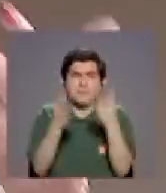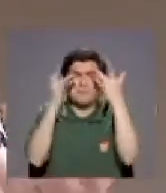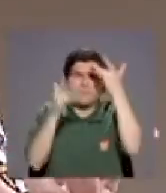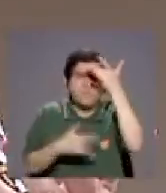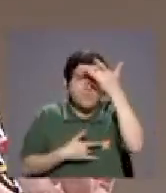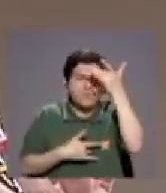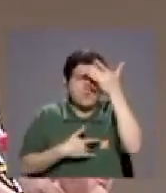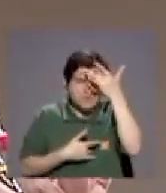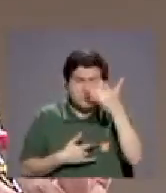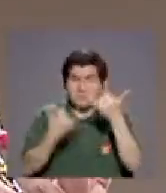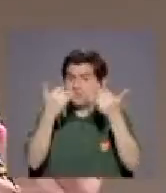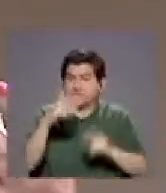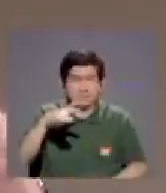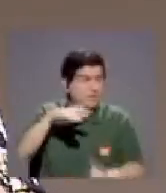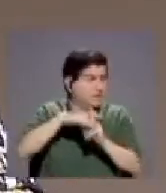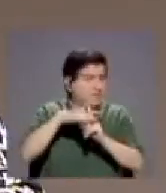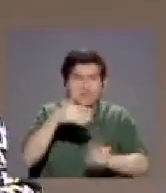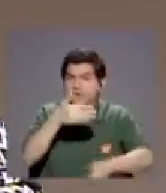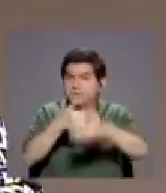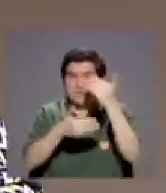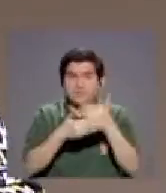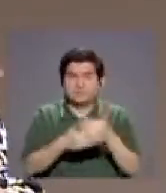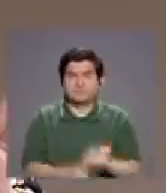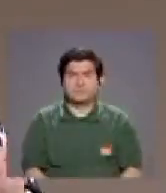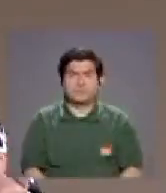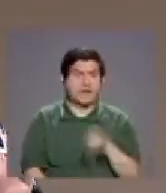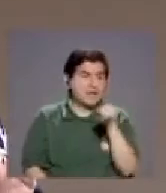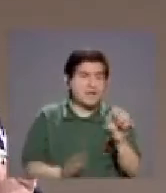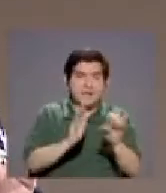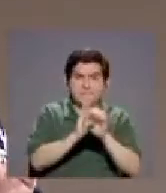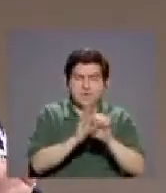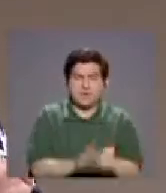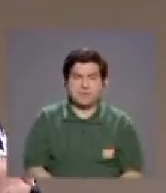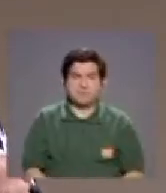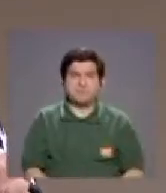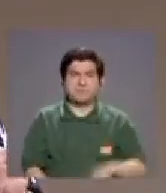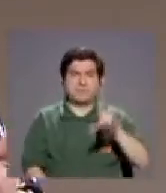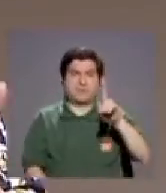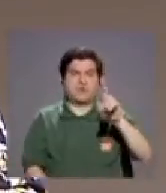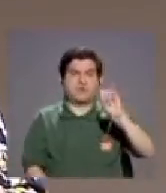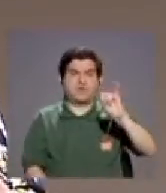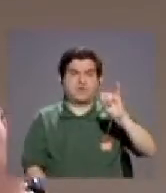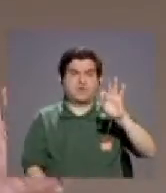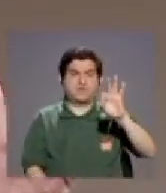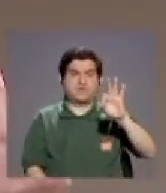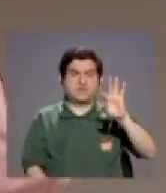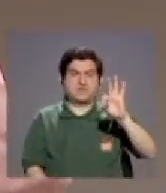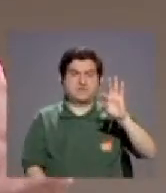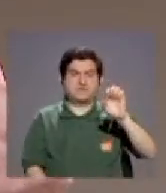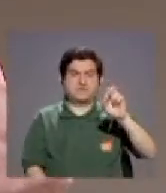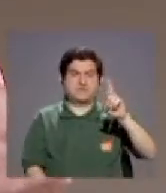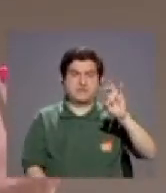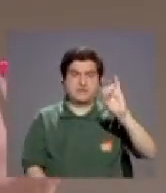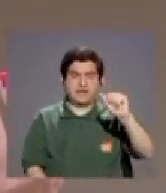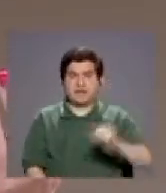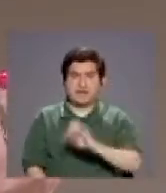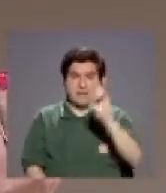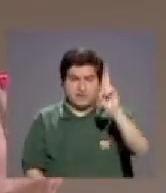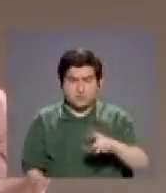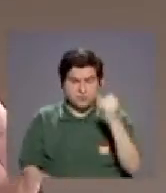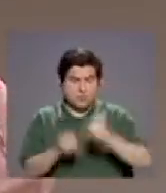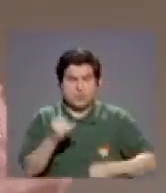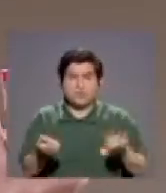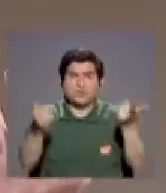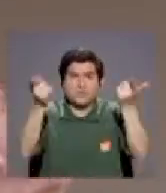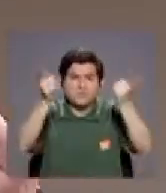enfermedades que hace años no veíamos. Y entre esas enfermedades, por ejemplo, la difteria. En mi caso, bueno, en Costa Rica los últimos casos